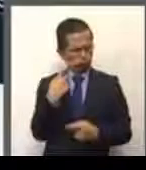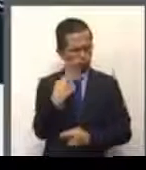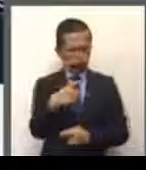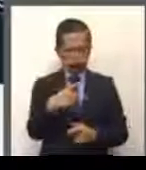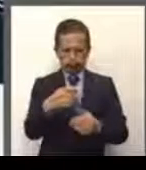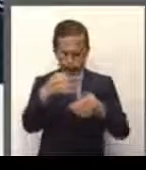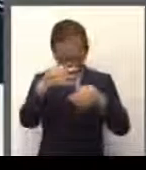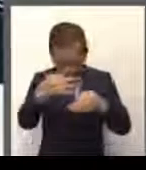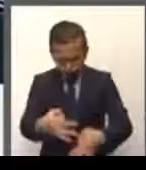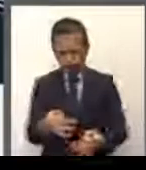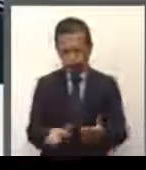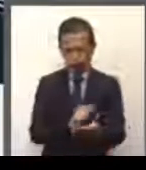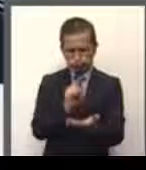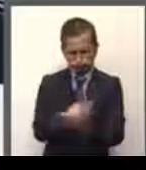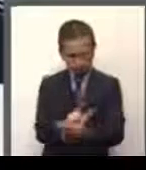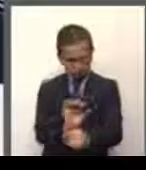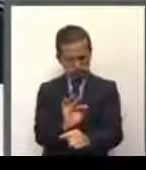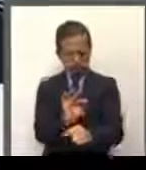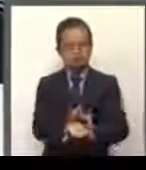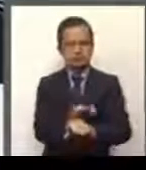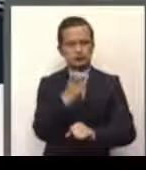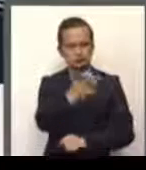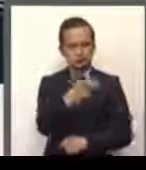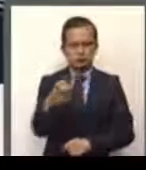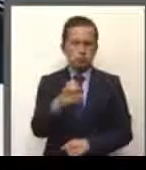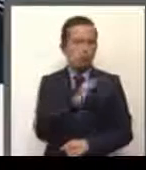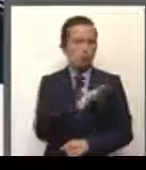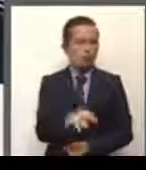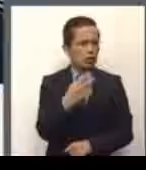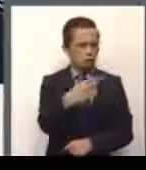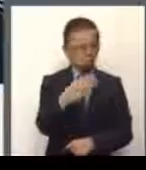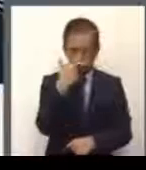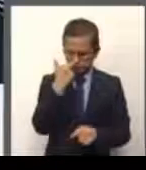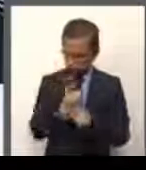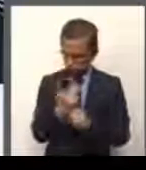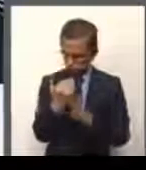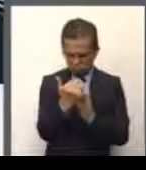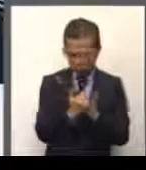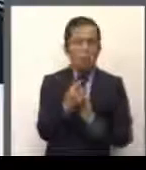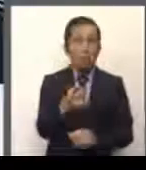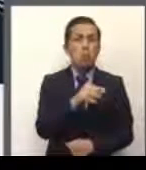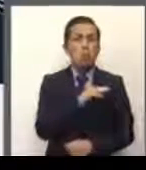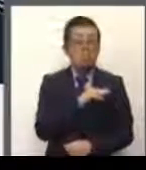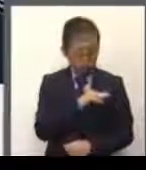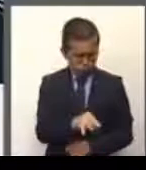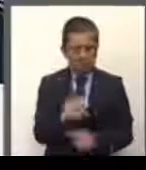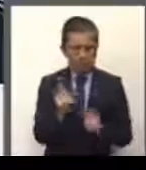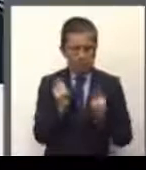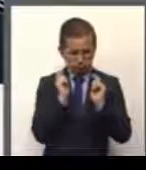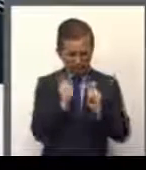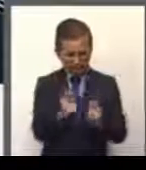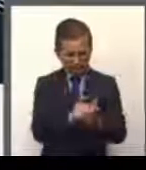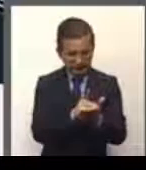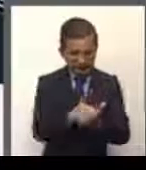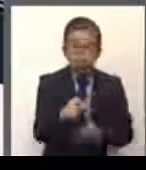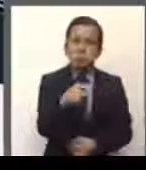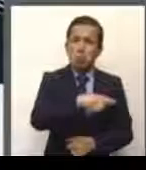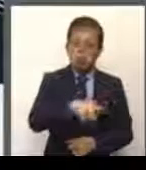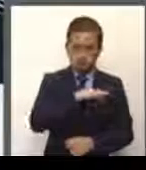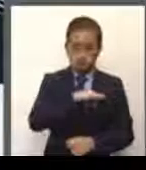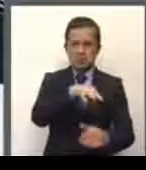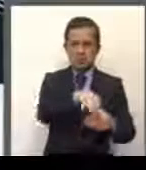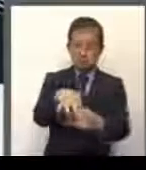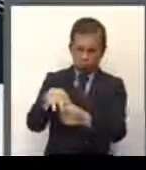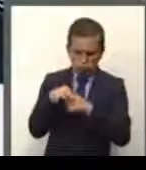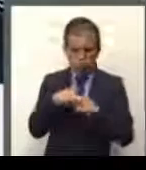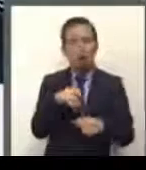jurídica, misma que les reconoce facultades para ser titulares de derecho, representar y ser